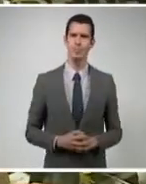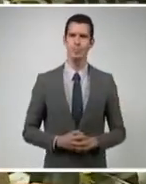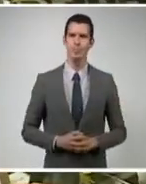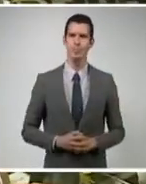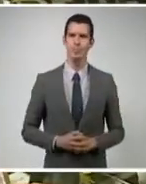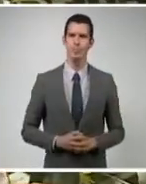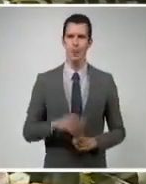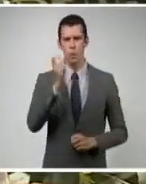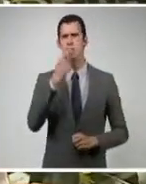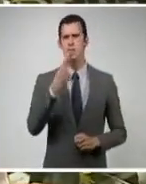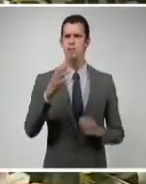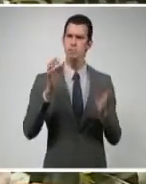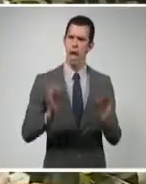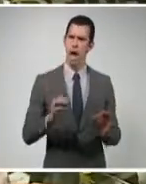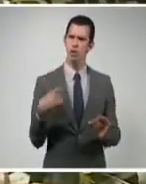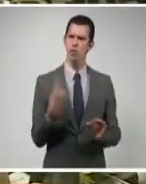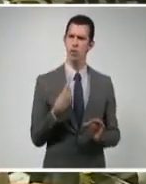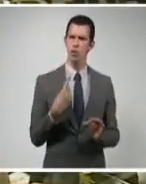proceso